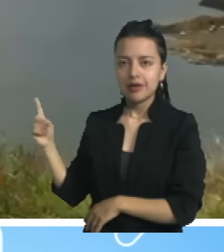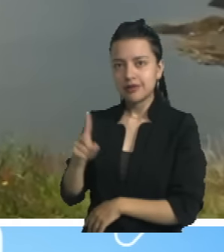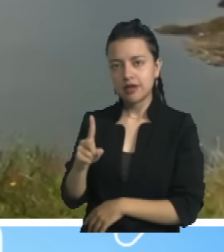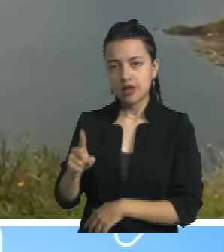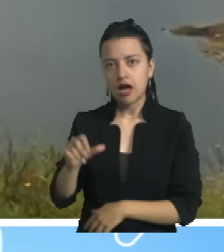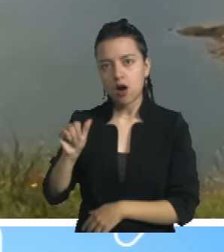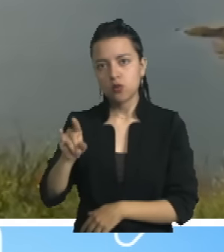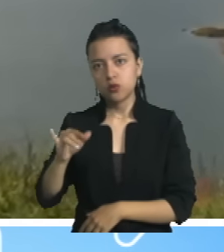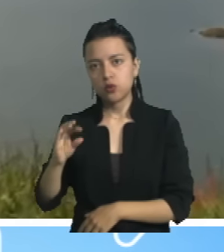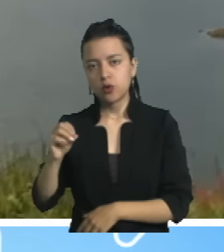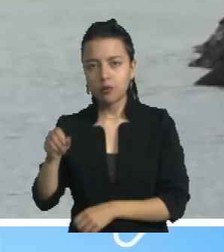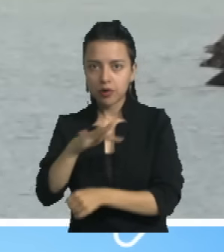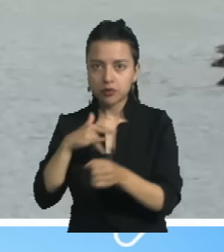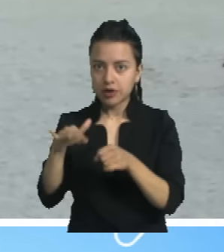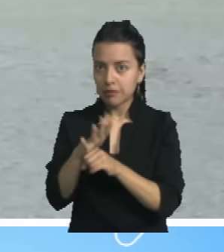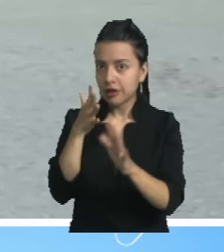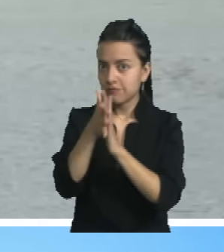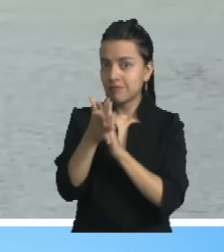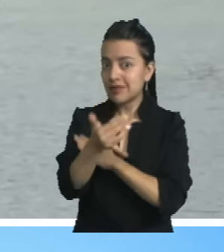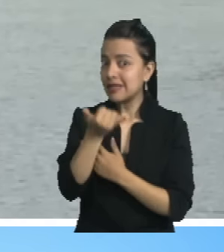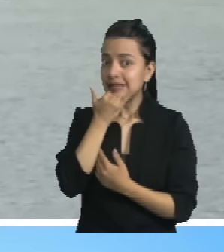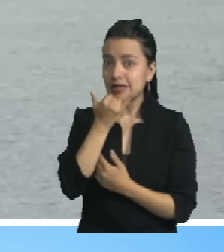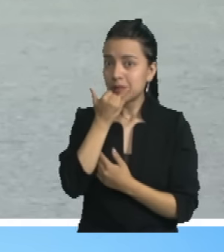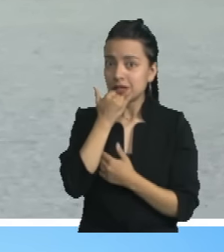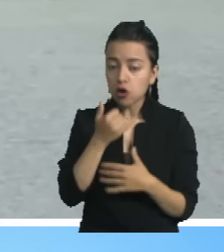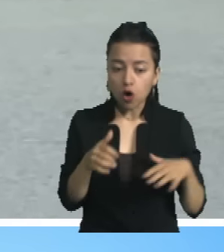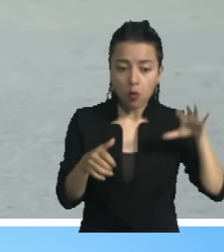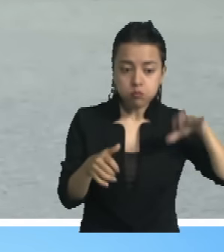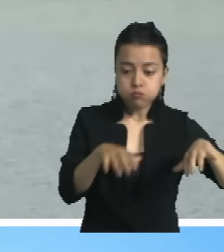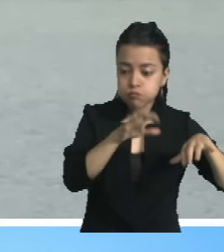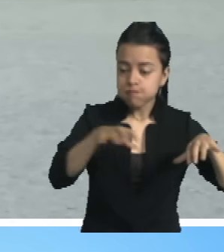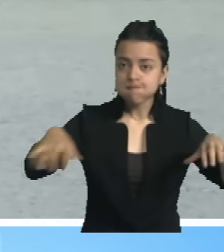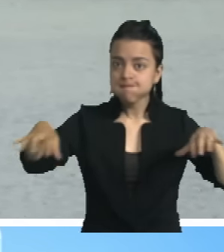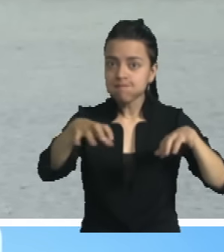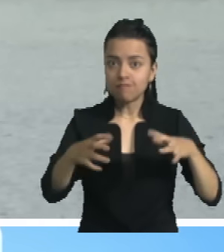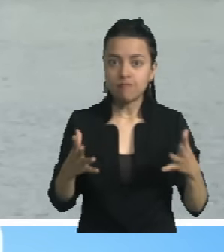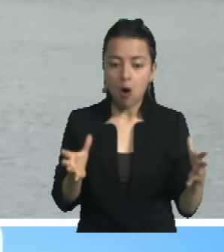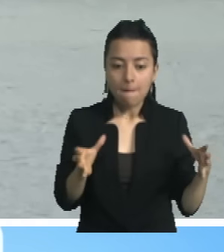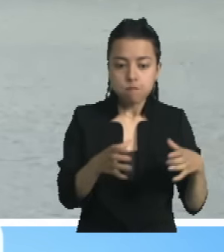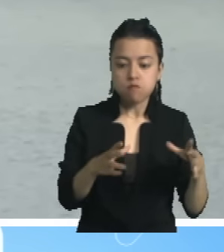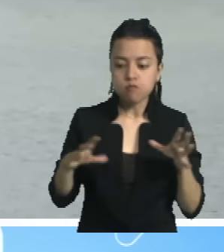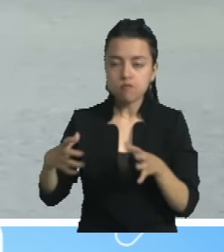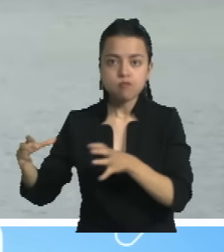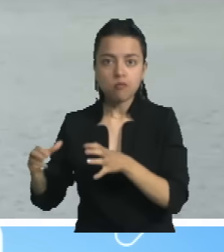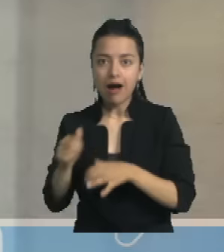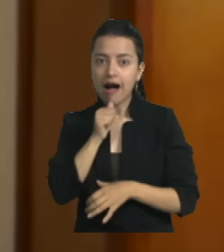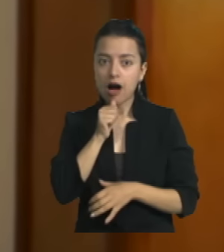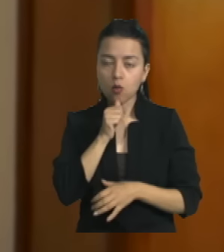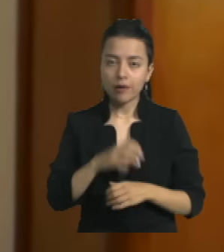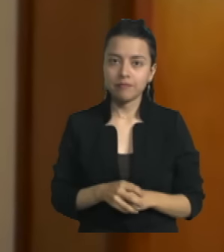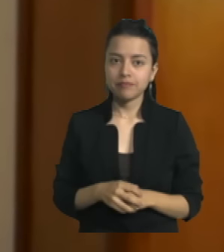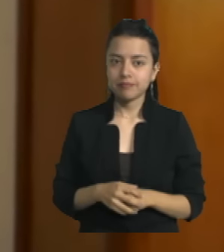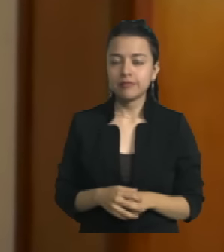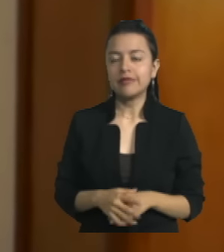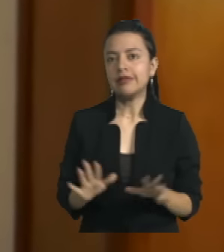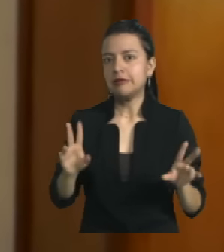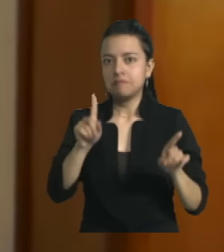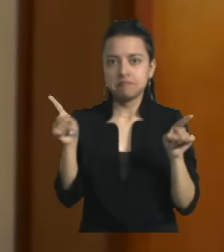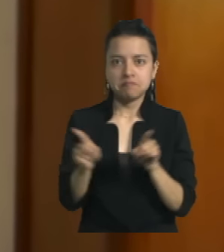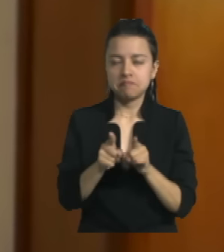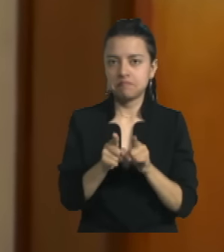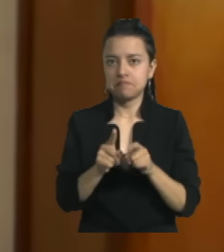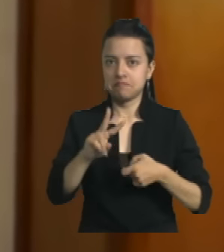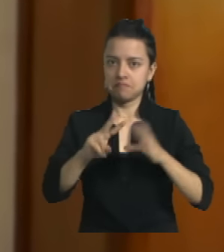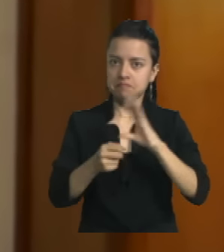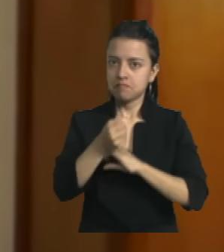cundinamarca para determinar Qué es lo que está ocurriendo con los embalses que tanto preocupan a toda la ciudadanía por lo pronto es la información entonces que emitimos